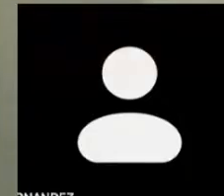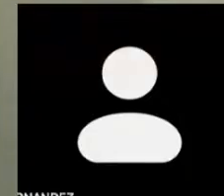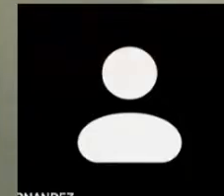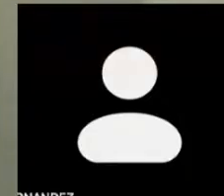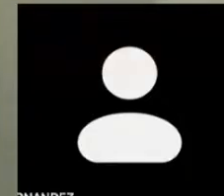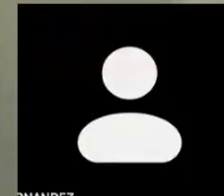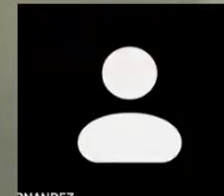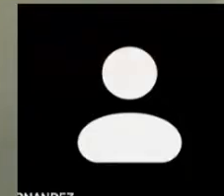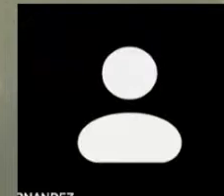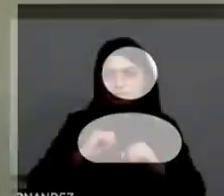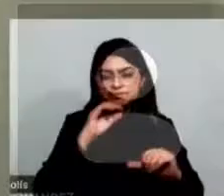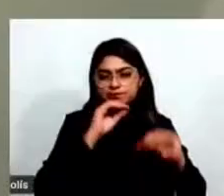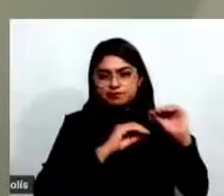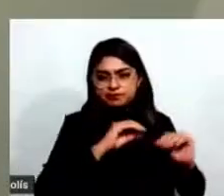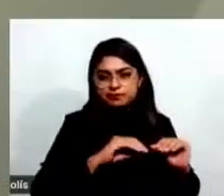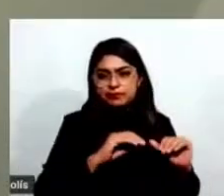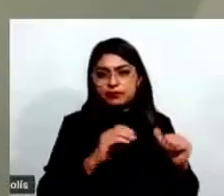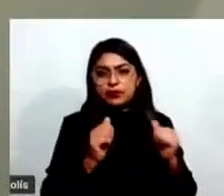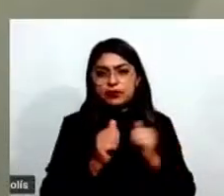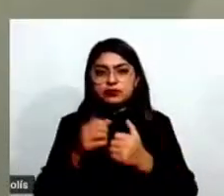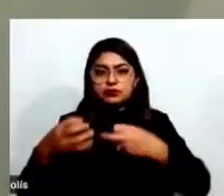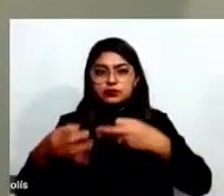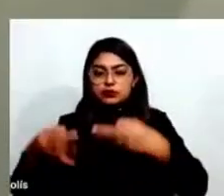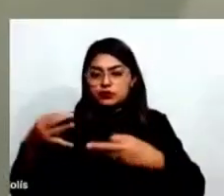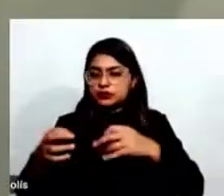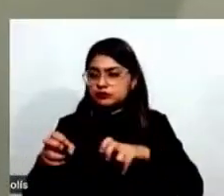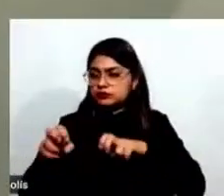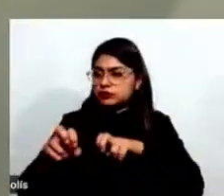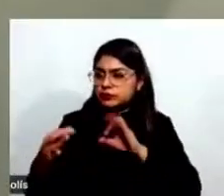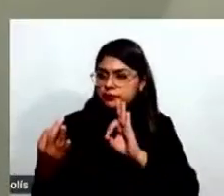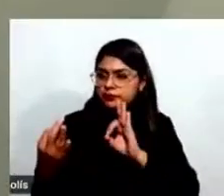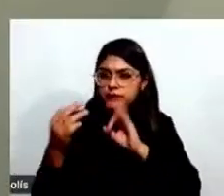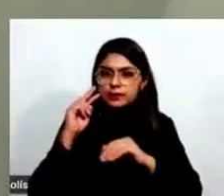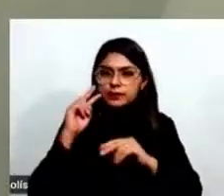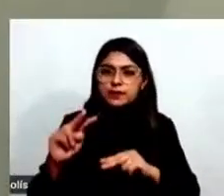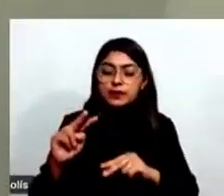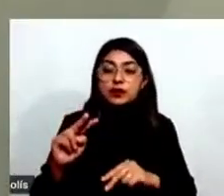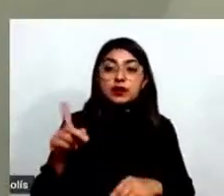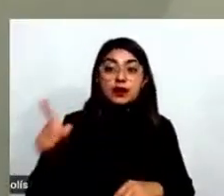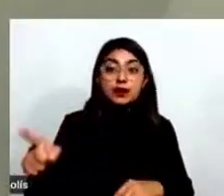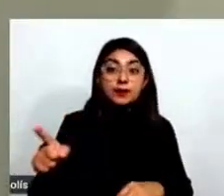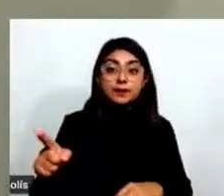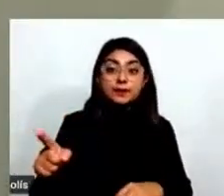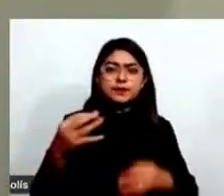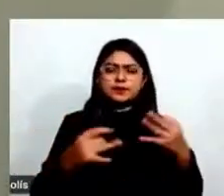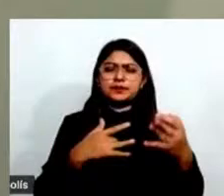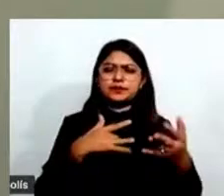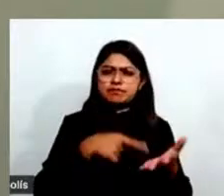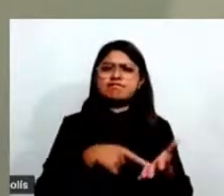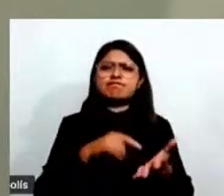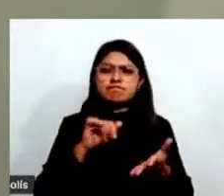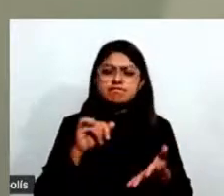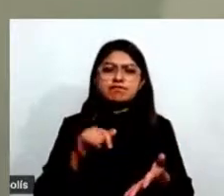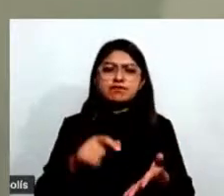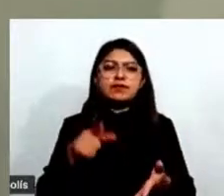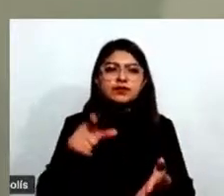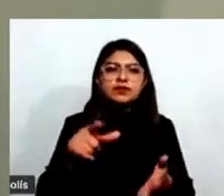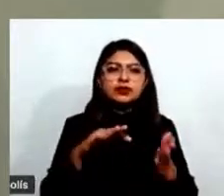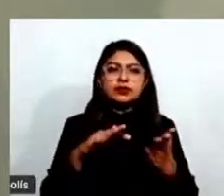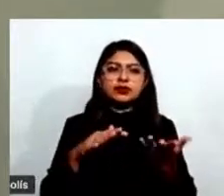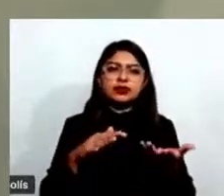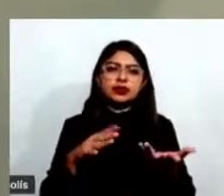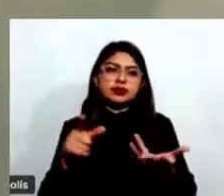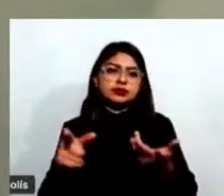estadual, no era federal, la Corte entiende que sí, y que en alguna forma, en la manera como se responde al cuestionario, porque era un juicio